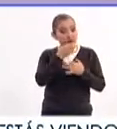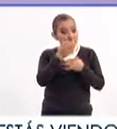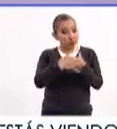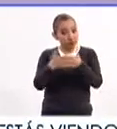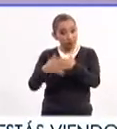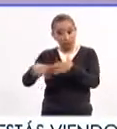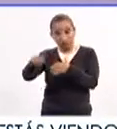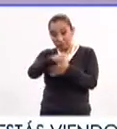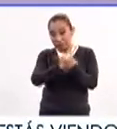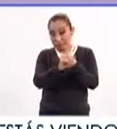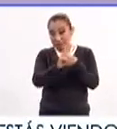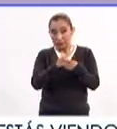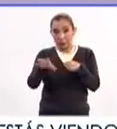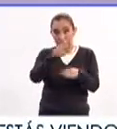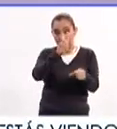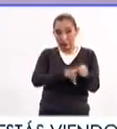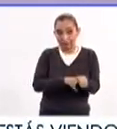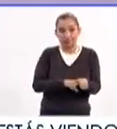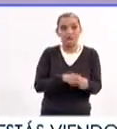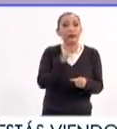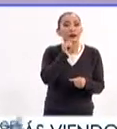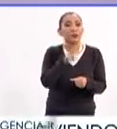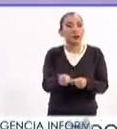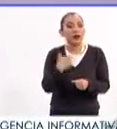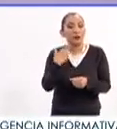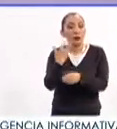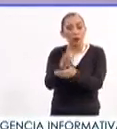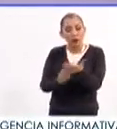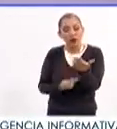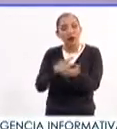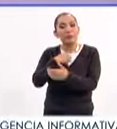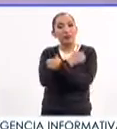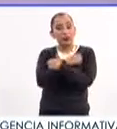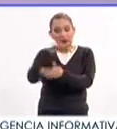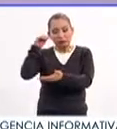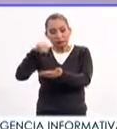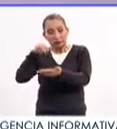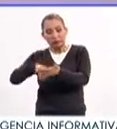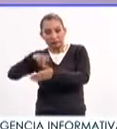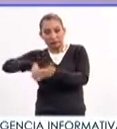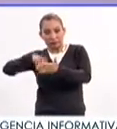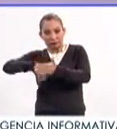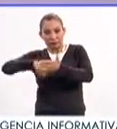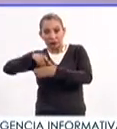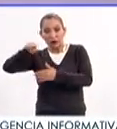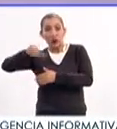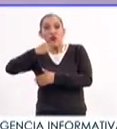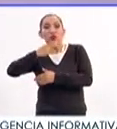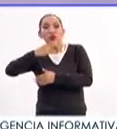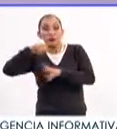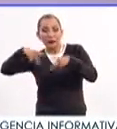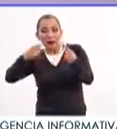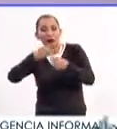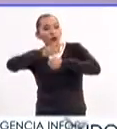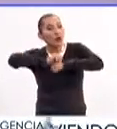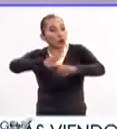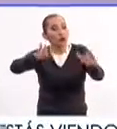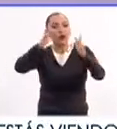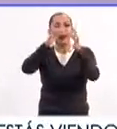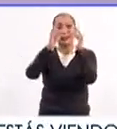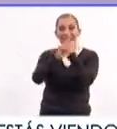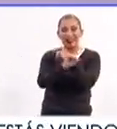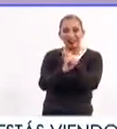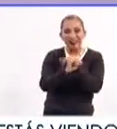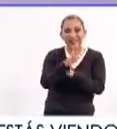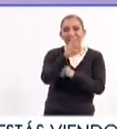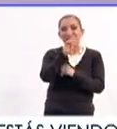este fenómeno natural, así como la mejora de los programas de educación no formal mediante el uso de la prensa, las redes,